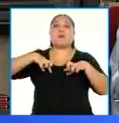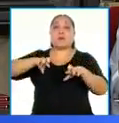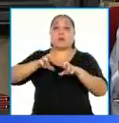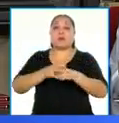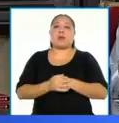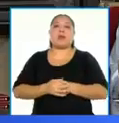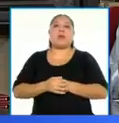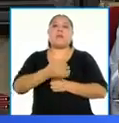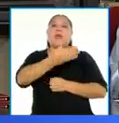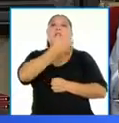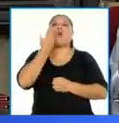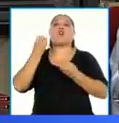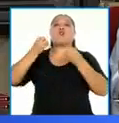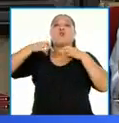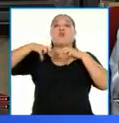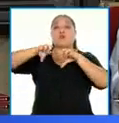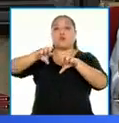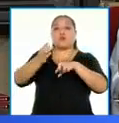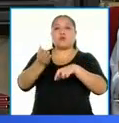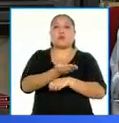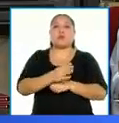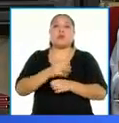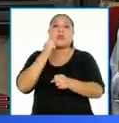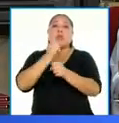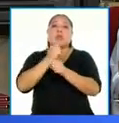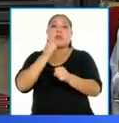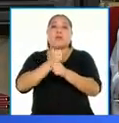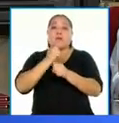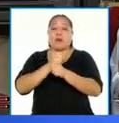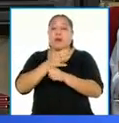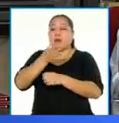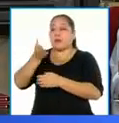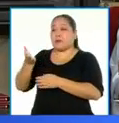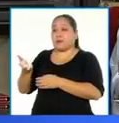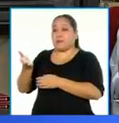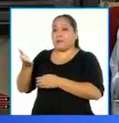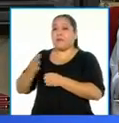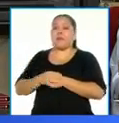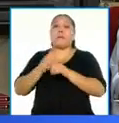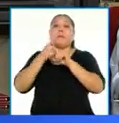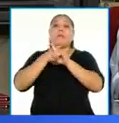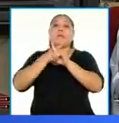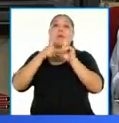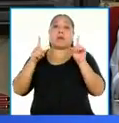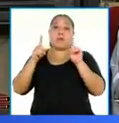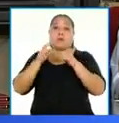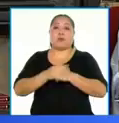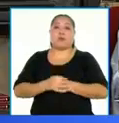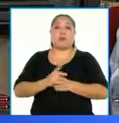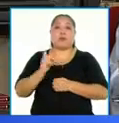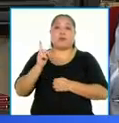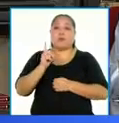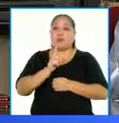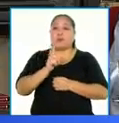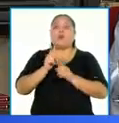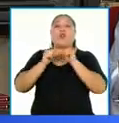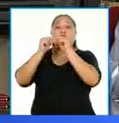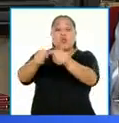contar con mayores posibilidades de trabajar por un lado, pero no dejar